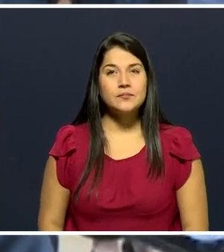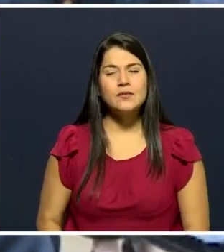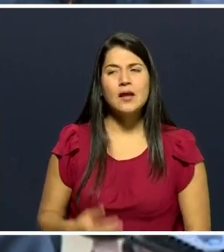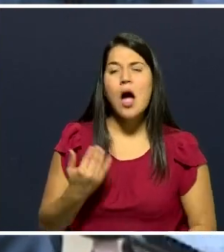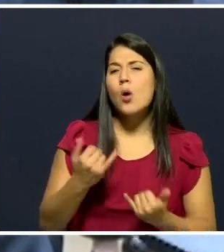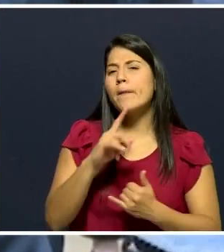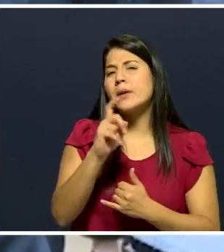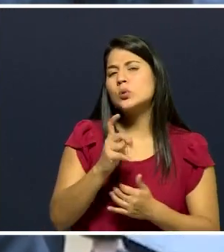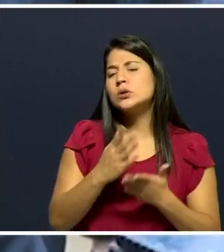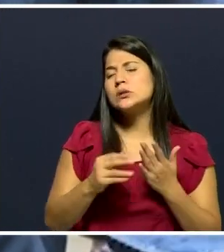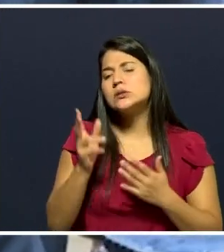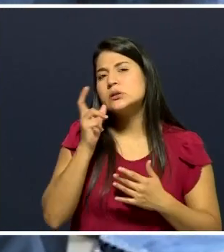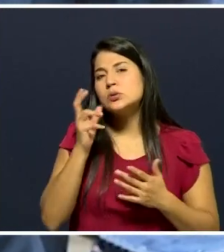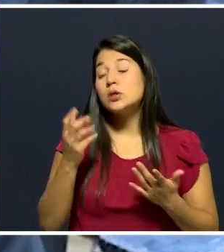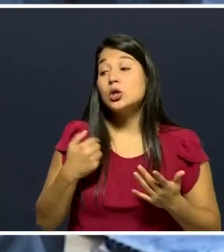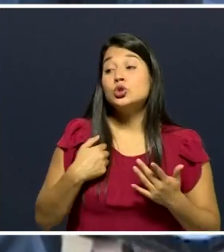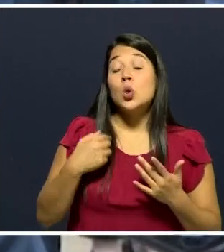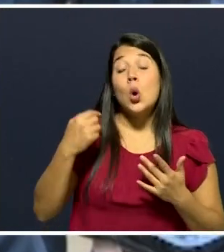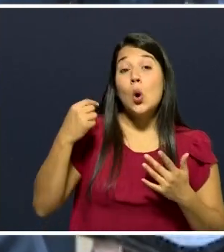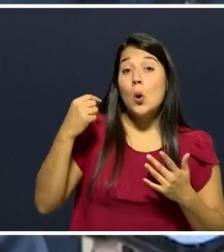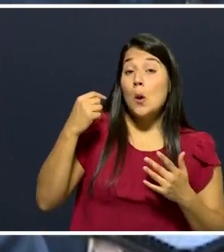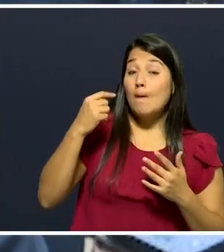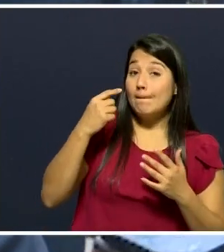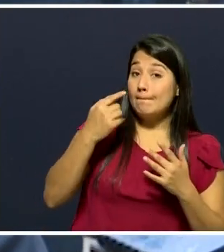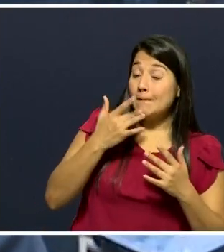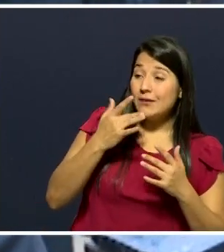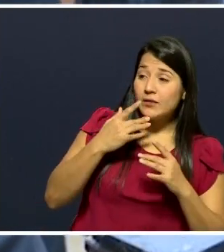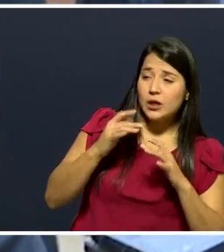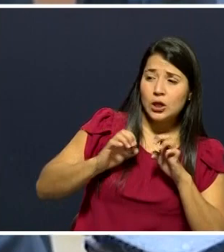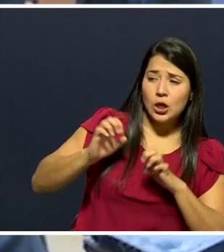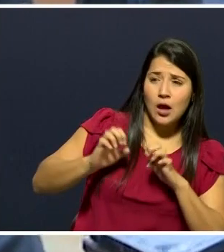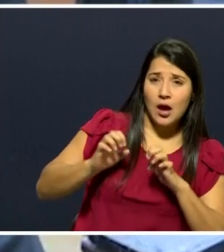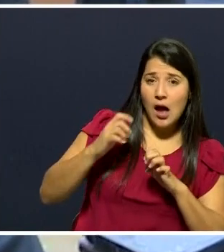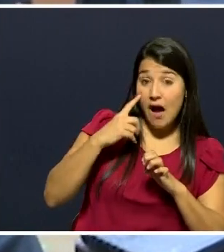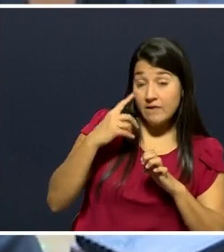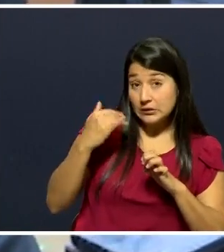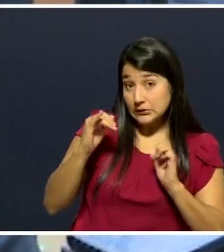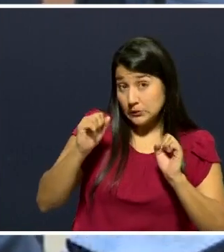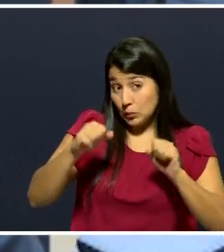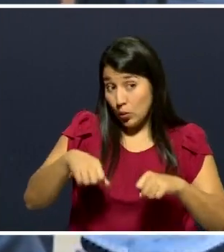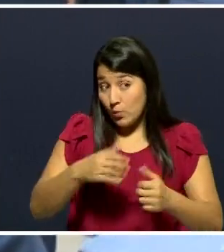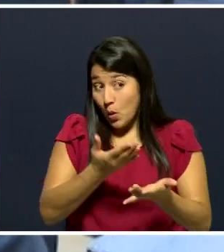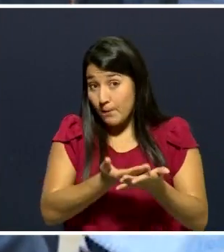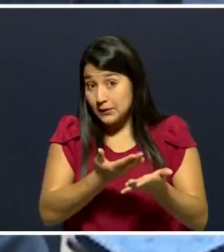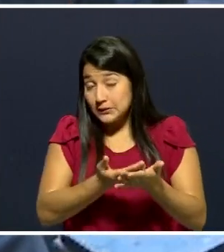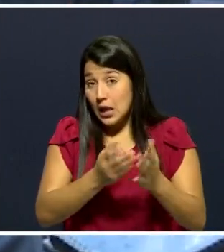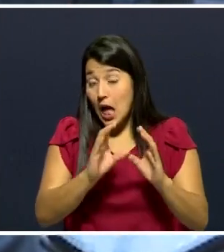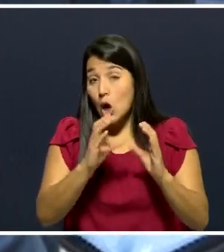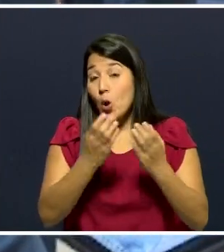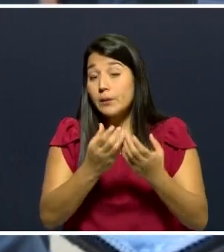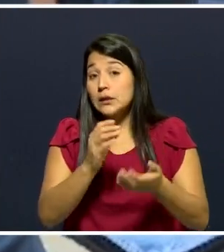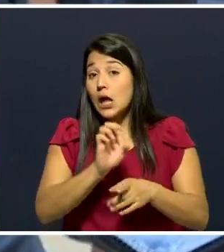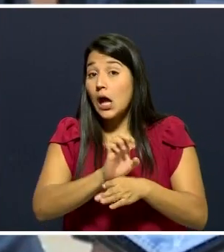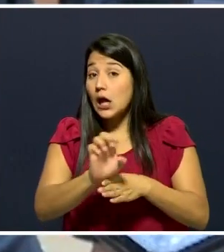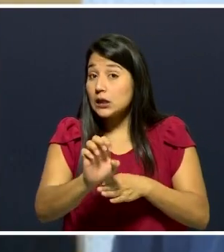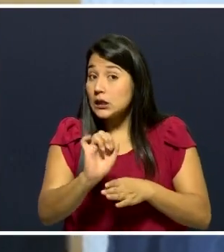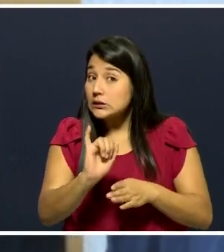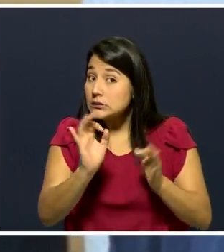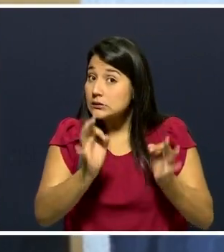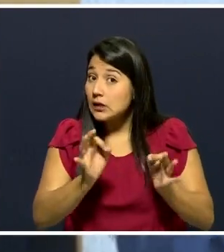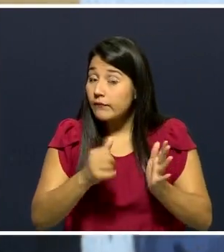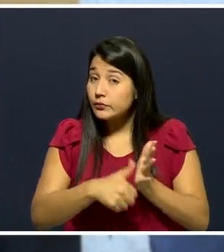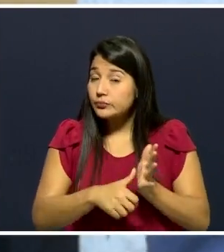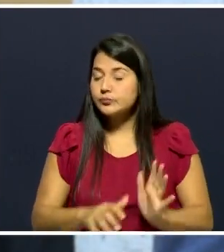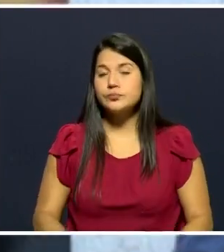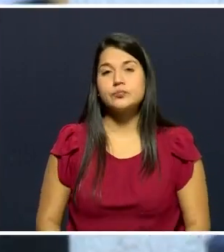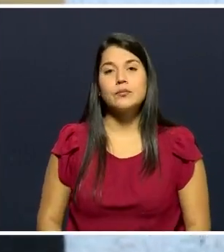directamente con ellos? Voy a evaluar si se puede presentar hacia el comité de ética, pero voy a evaluar el asunto. Por